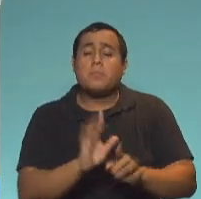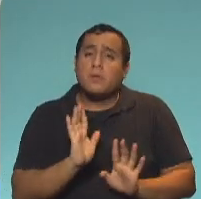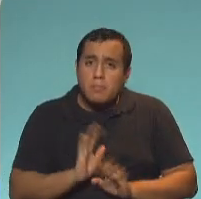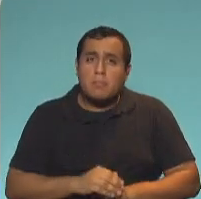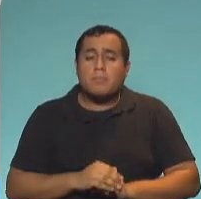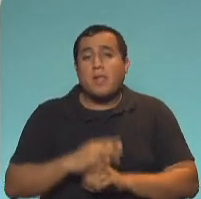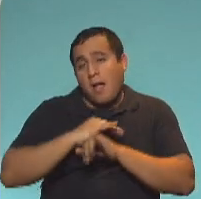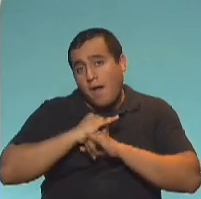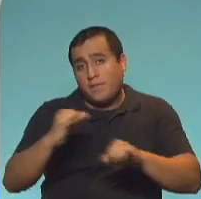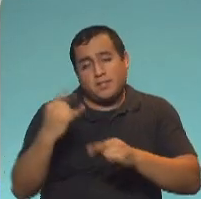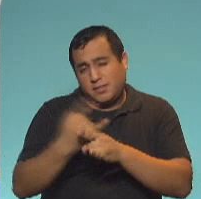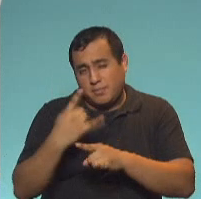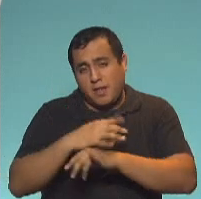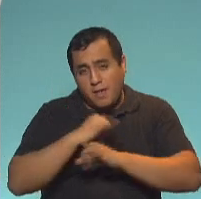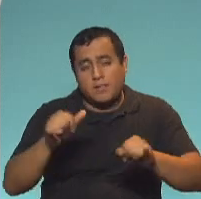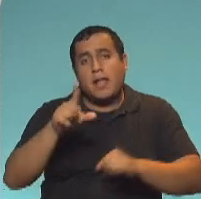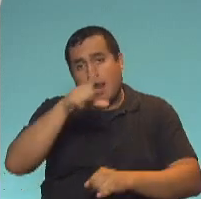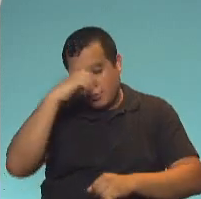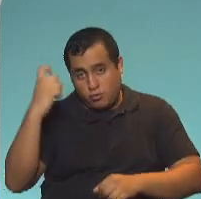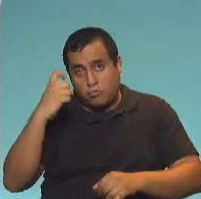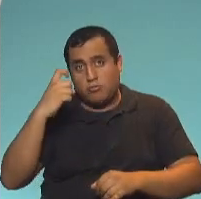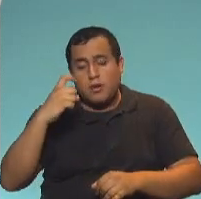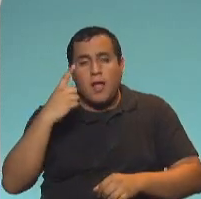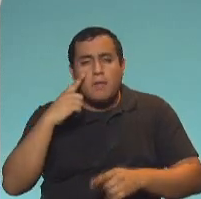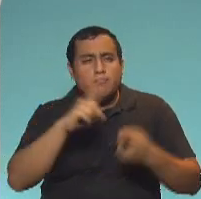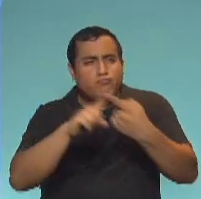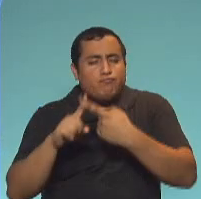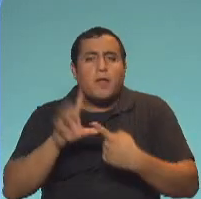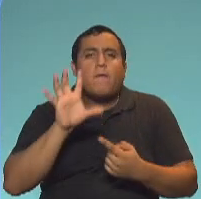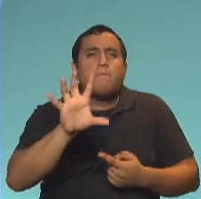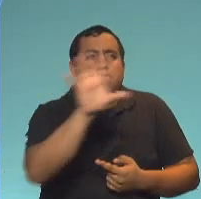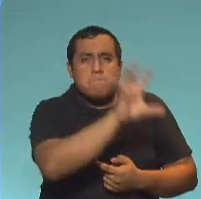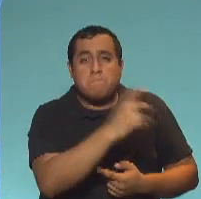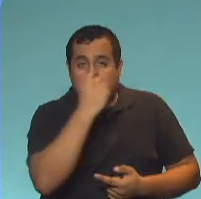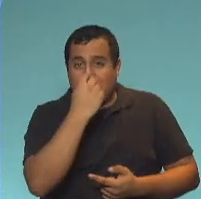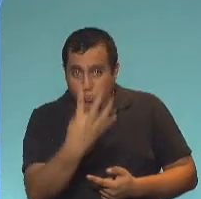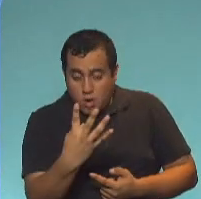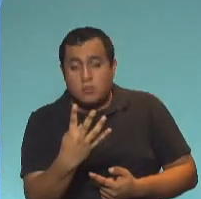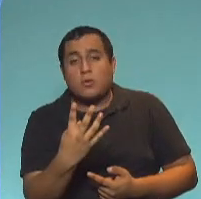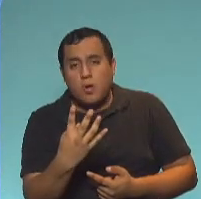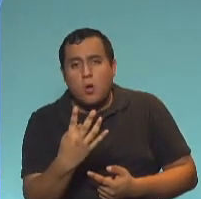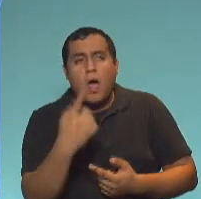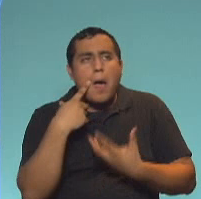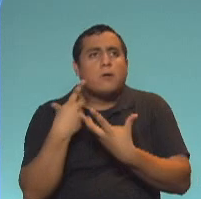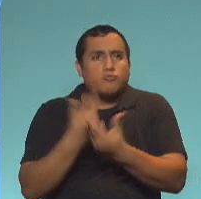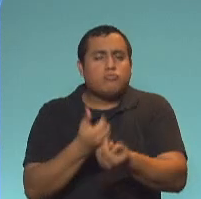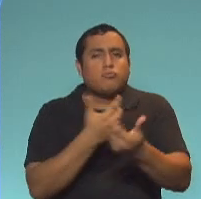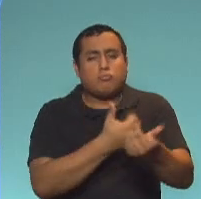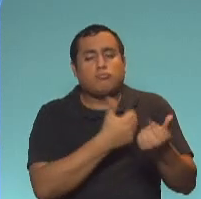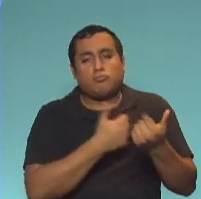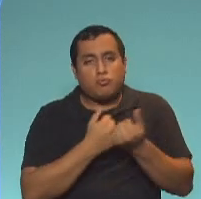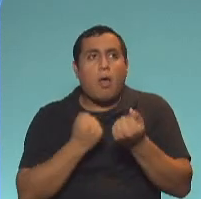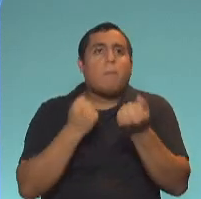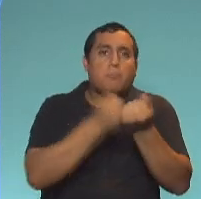comentamos siempre desde nación articulamos con las 24 jurisdicciones apoyando en acciones complementarias y cada una de las jurisdicciones